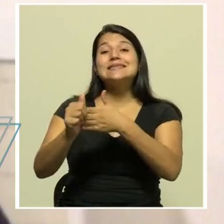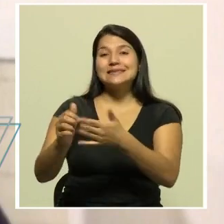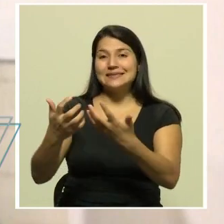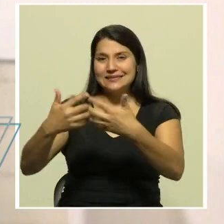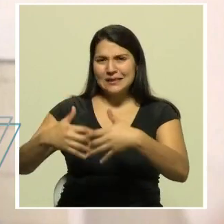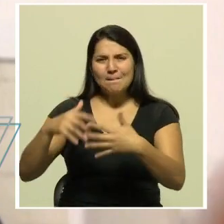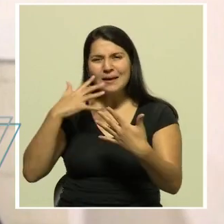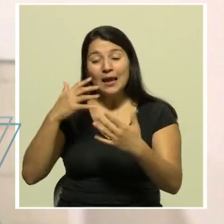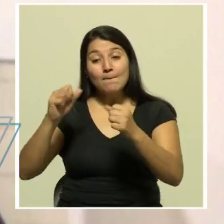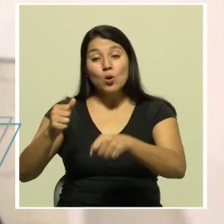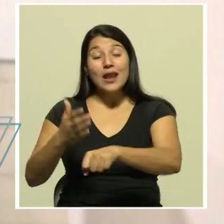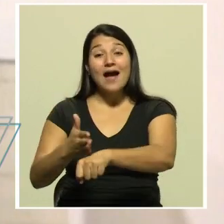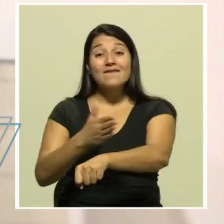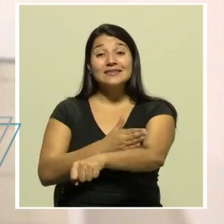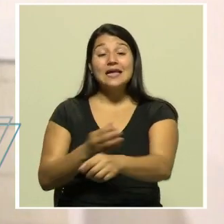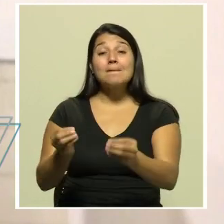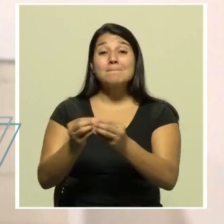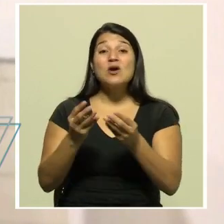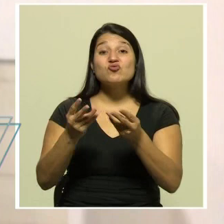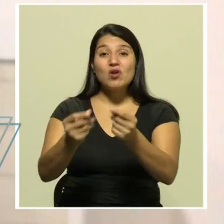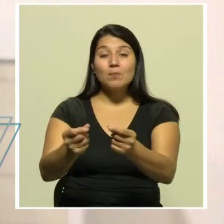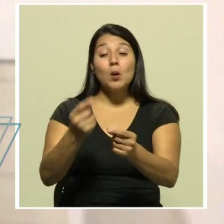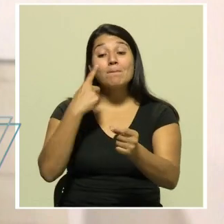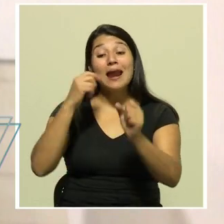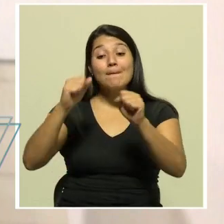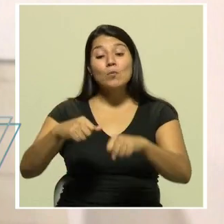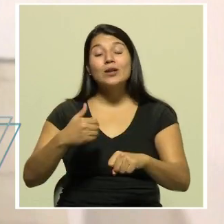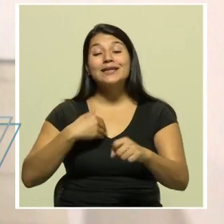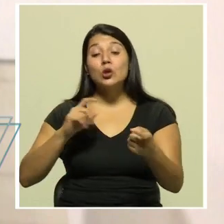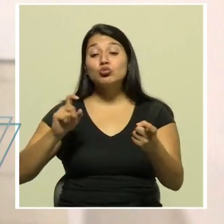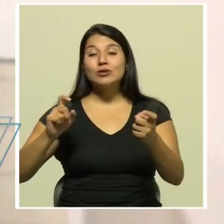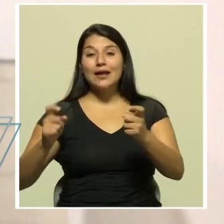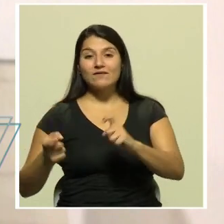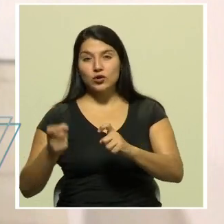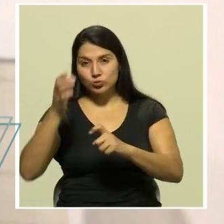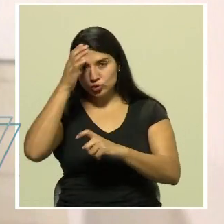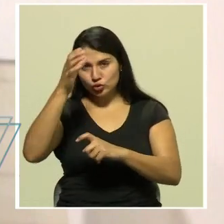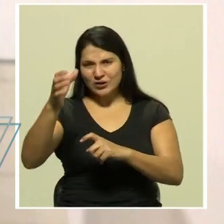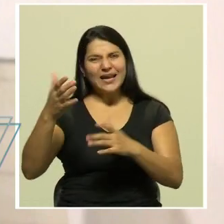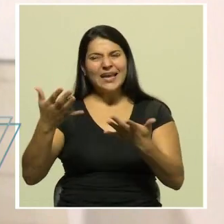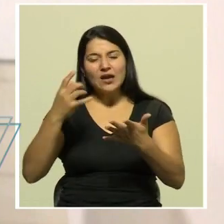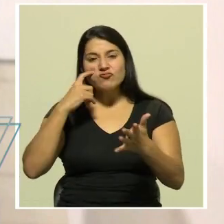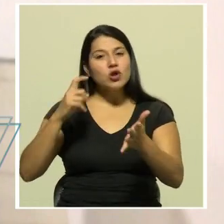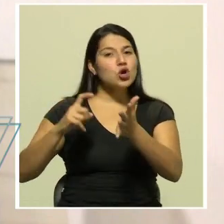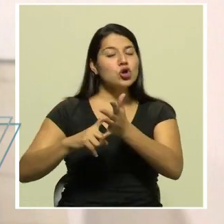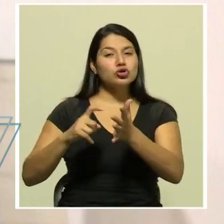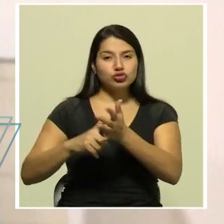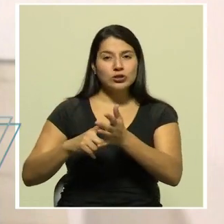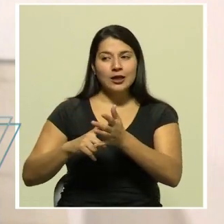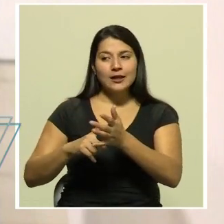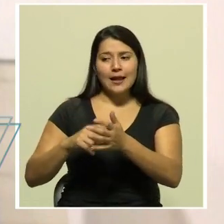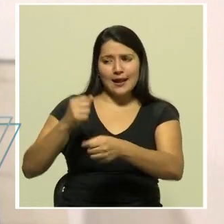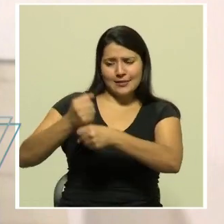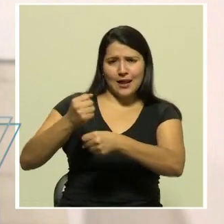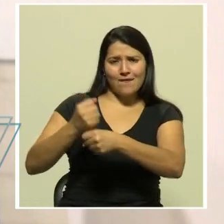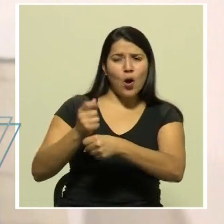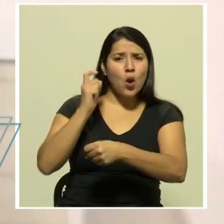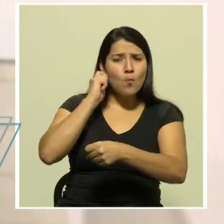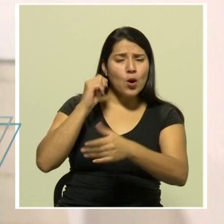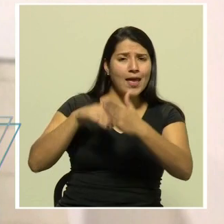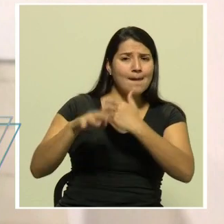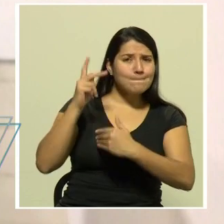más acelerada en esa transformación cultural del reconocimiento del papel de las mujeres en la política y en los espacios